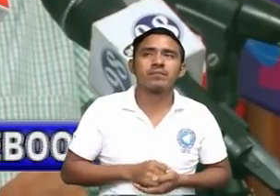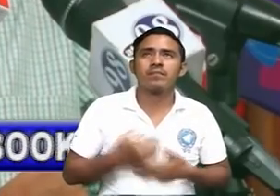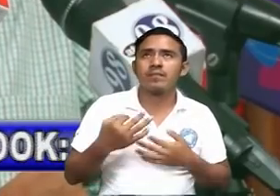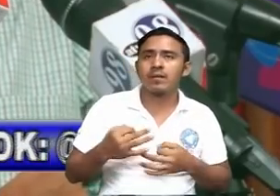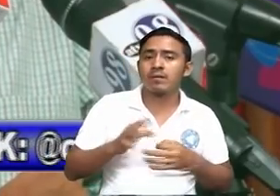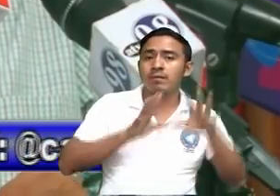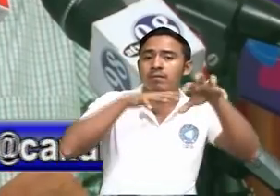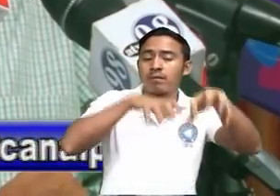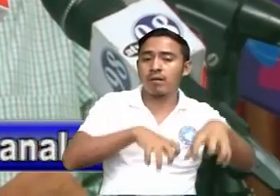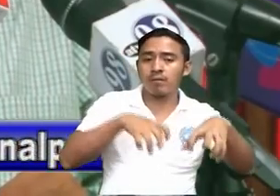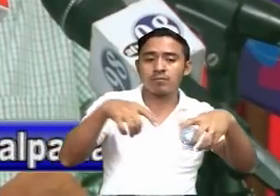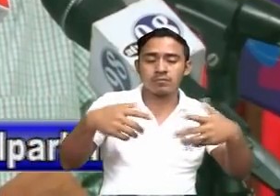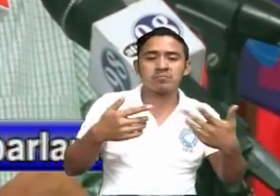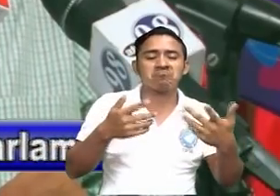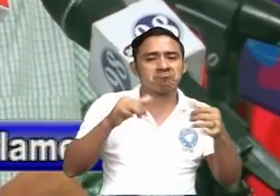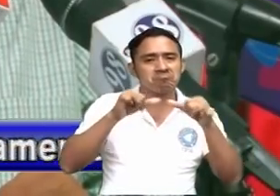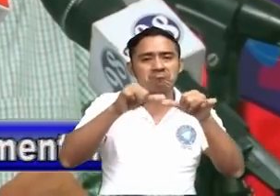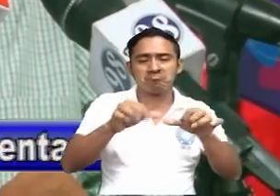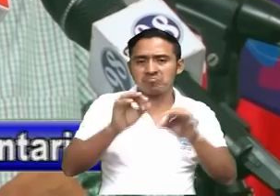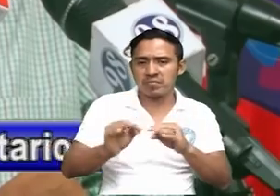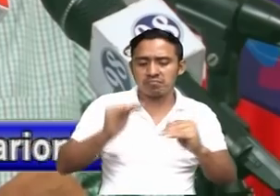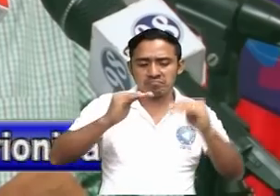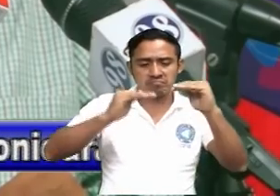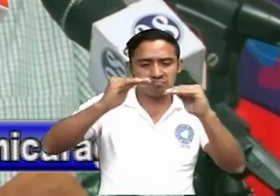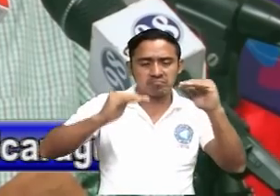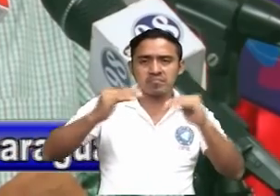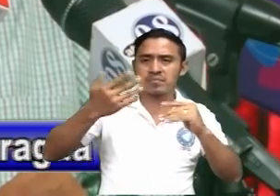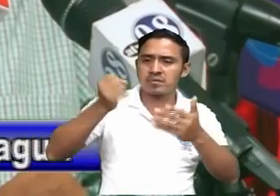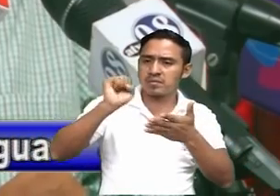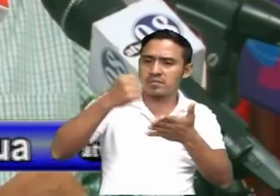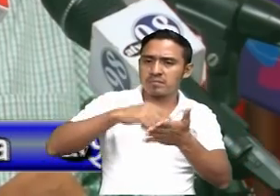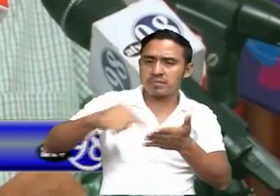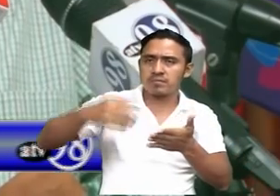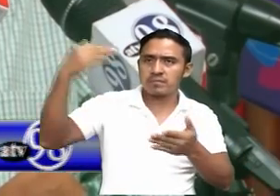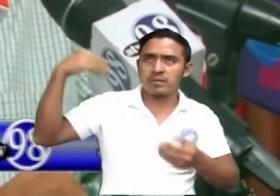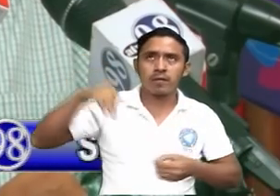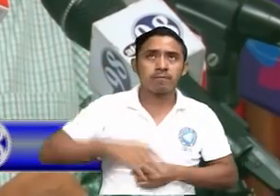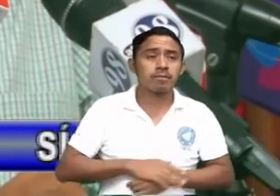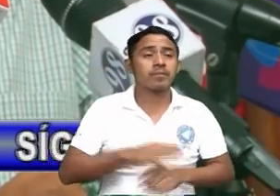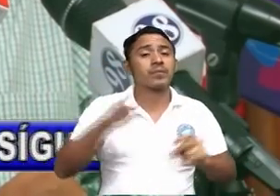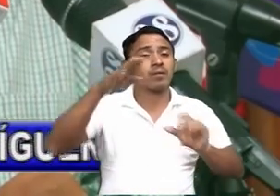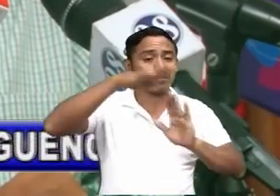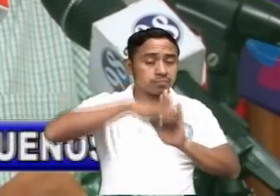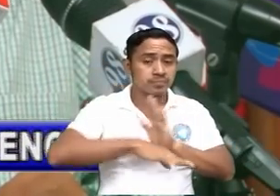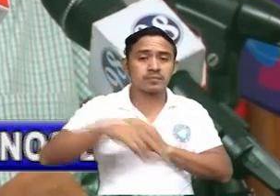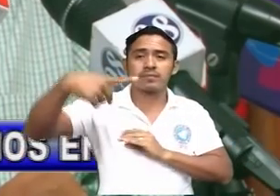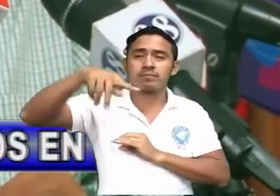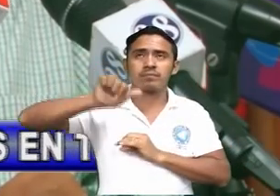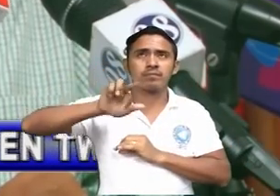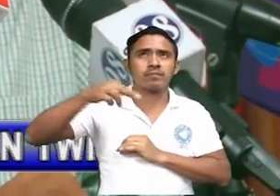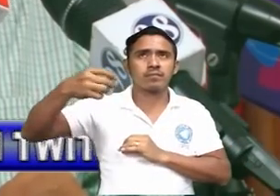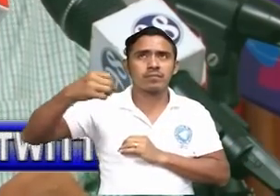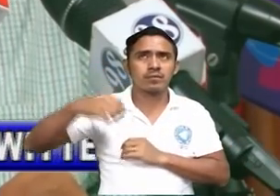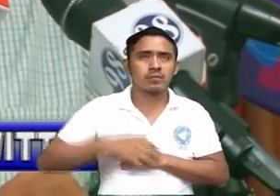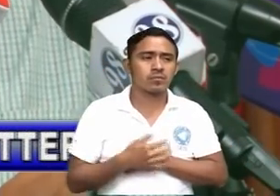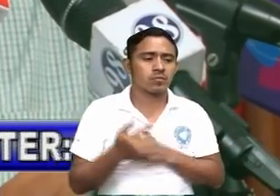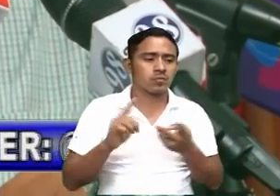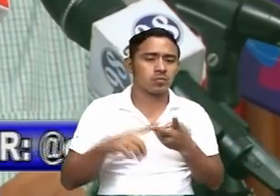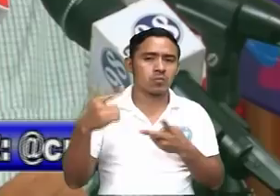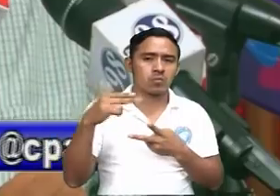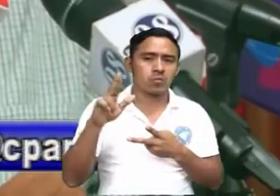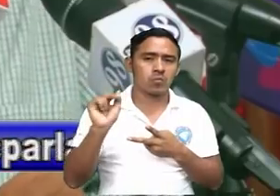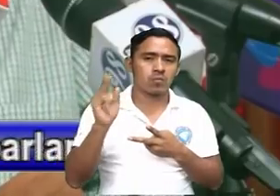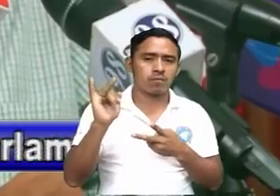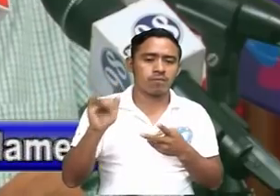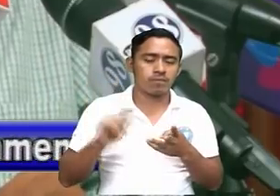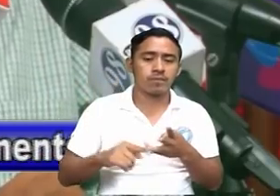la variedad de productos se mantiene en los mismos niveles de la semana anterior. Se redujeron los precios del pargo, corvina, guabina, filete de